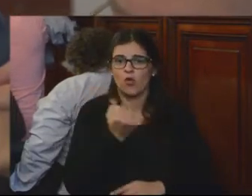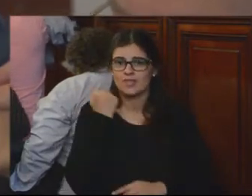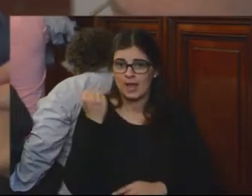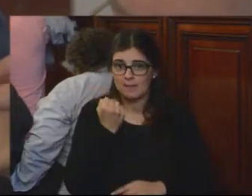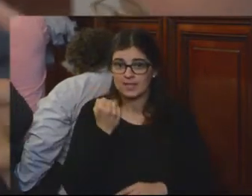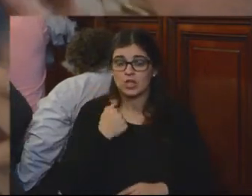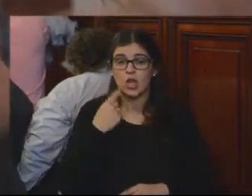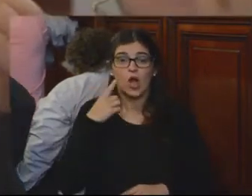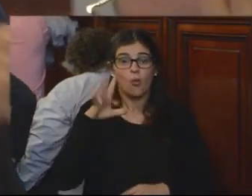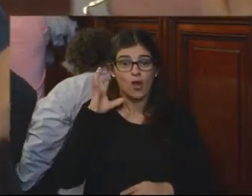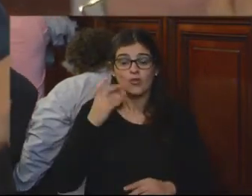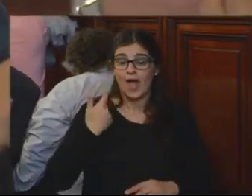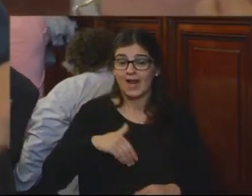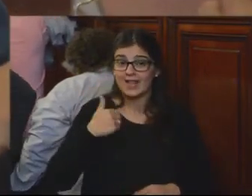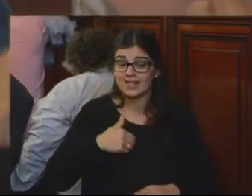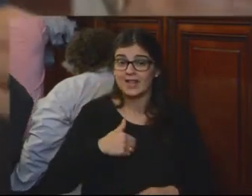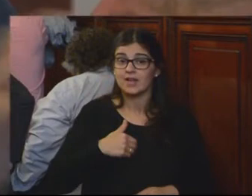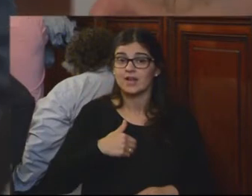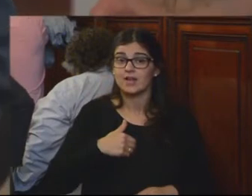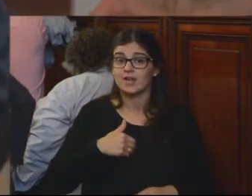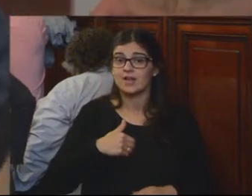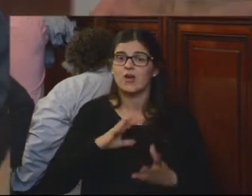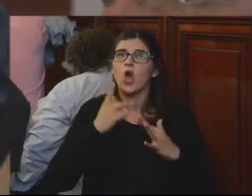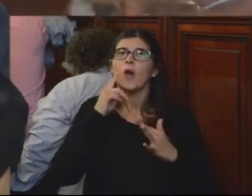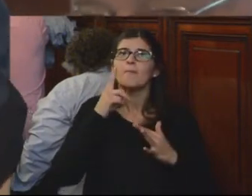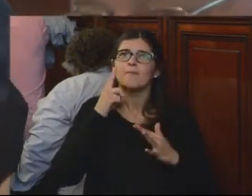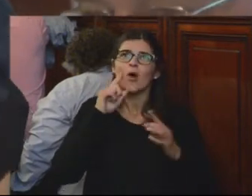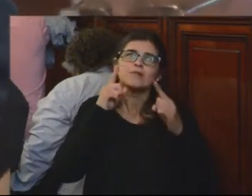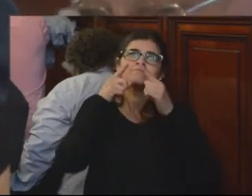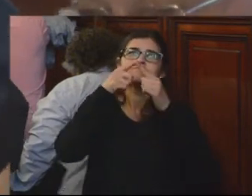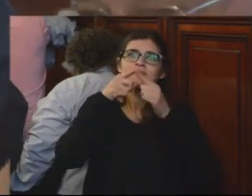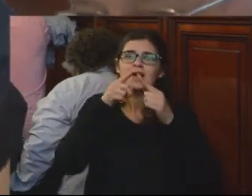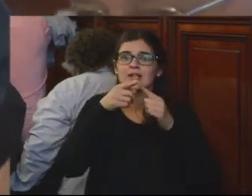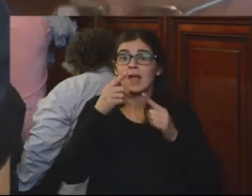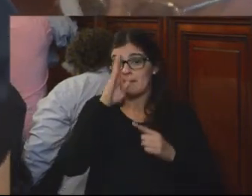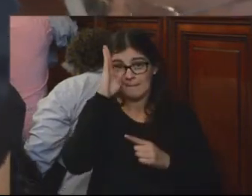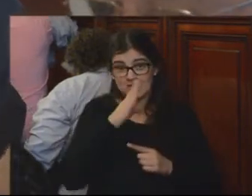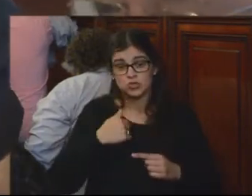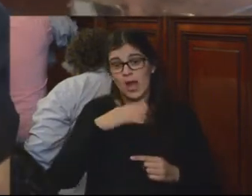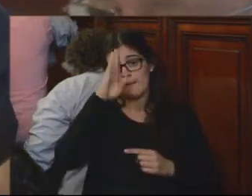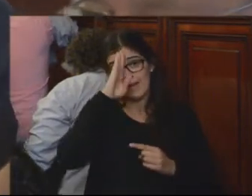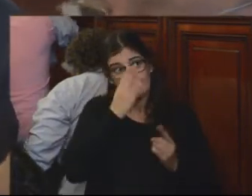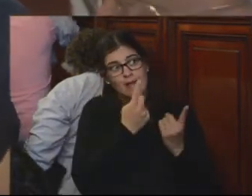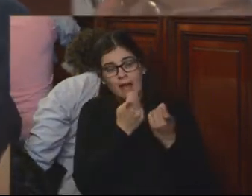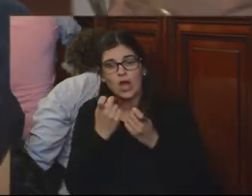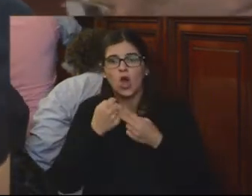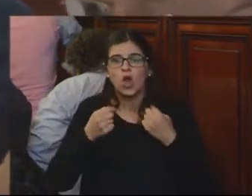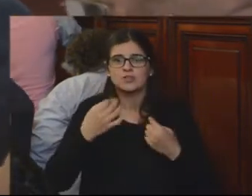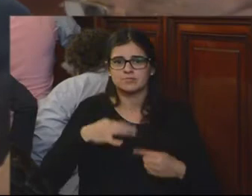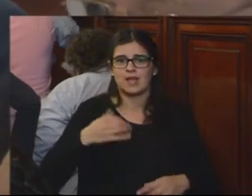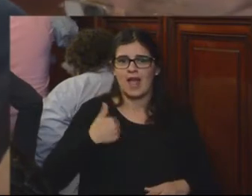yo me acuerdo argentina era la referencia de jóvenes en brasil ha aprendido a la gente tiene aprendí con mi